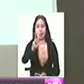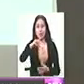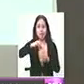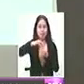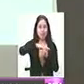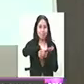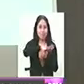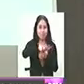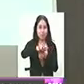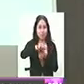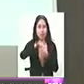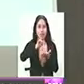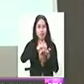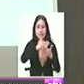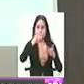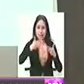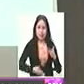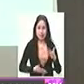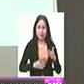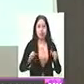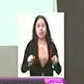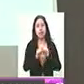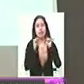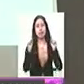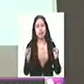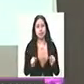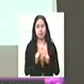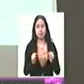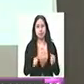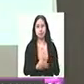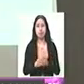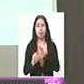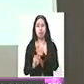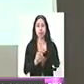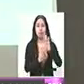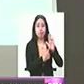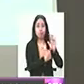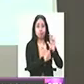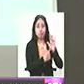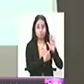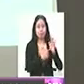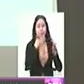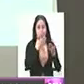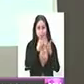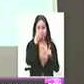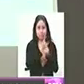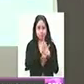epidemiológica que terminó el sábado pasado y nos está mostrando un descenso